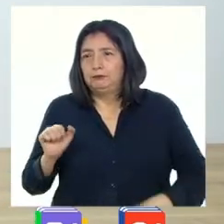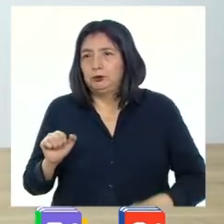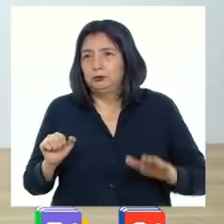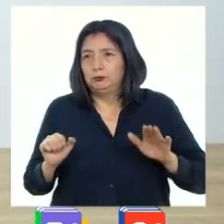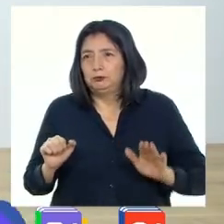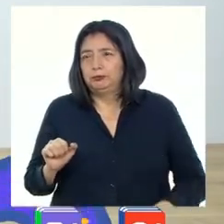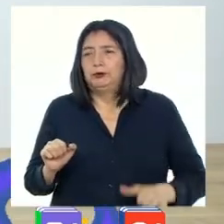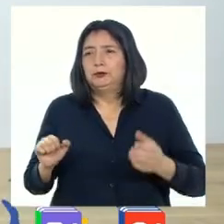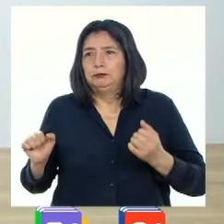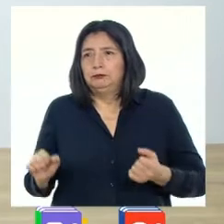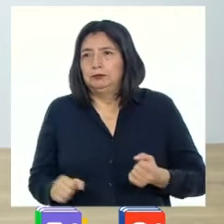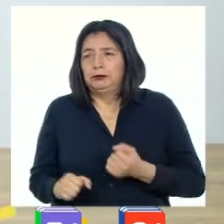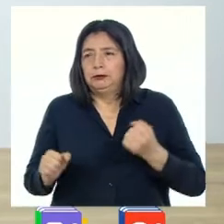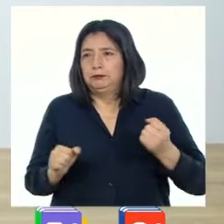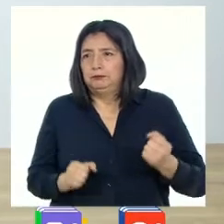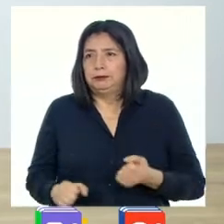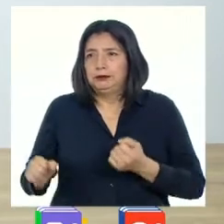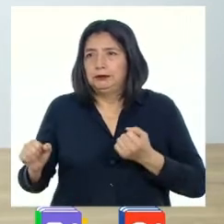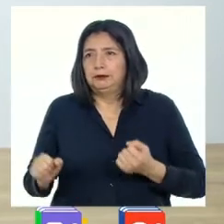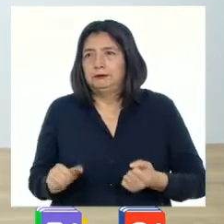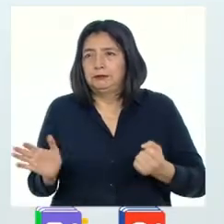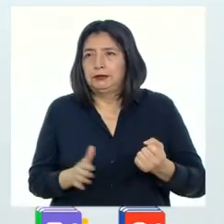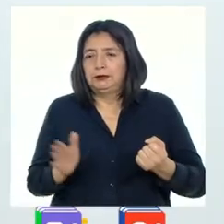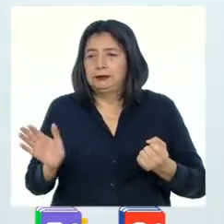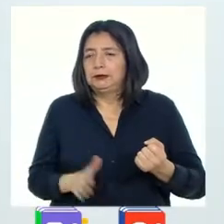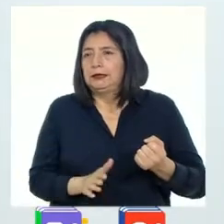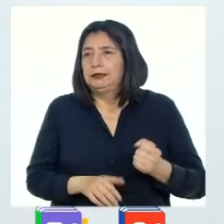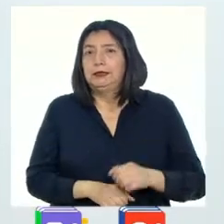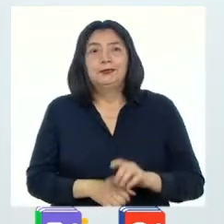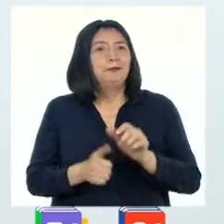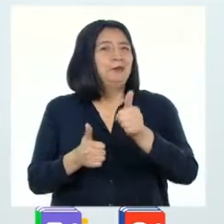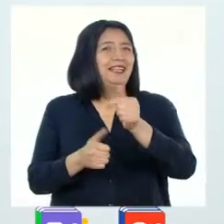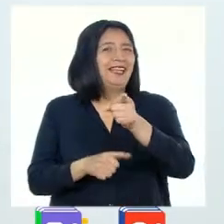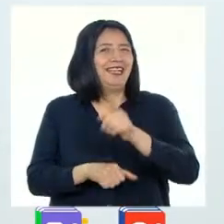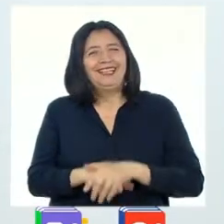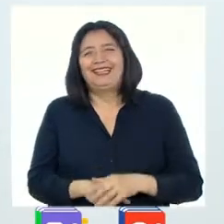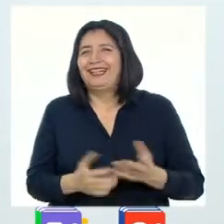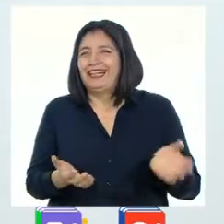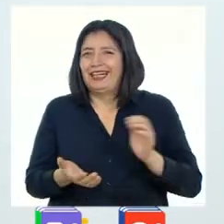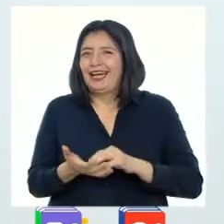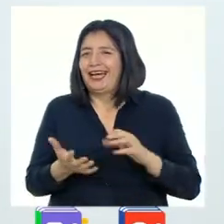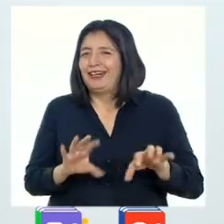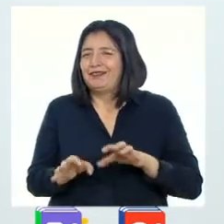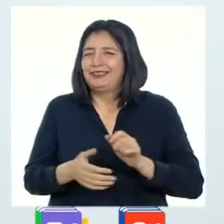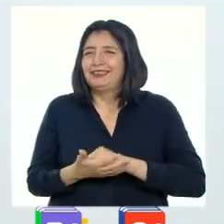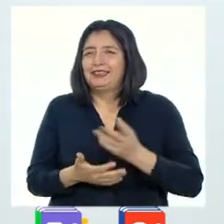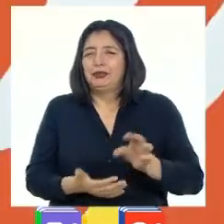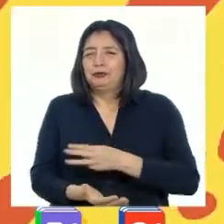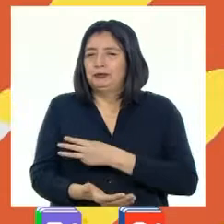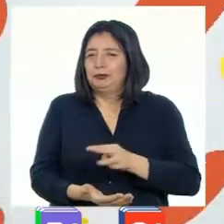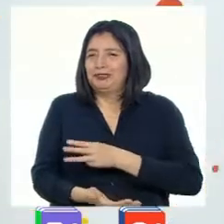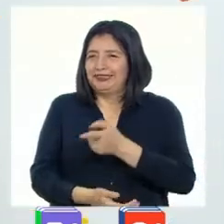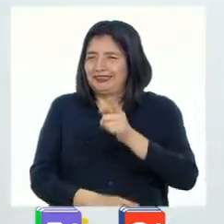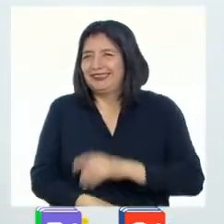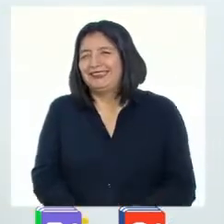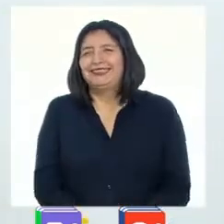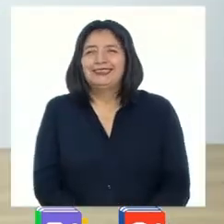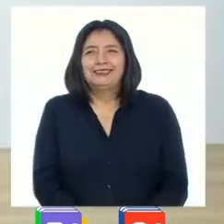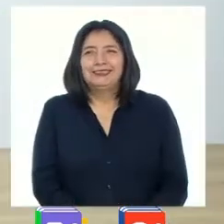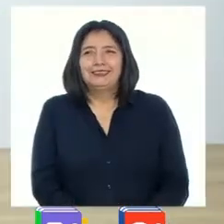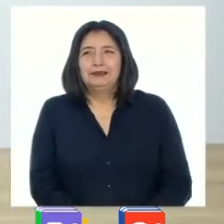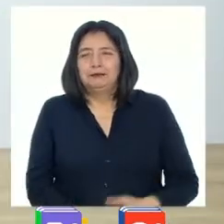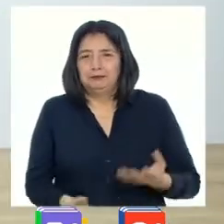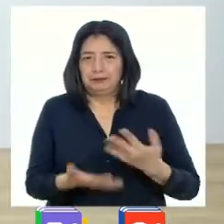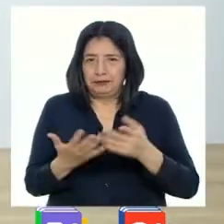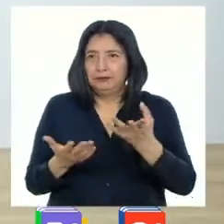gum, gum. Pa, pa y ta, ta, ta. Muy bien, vamos a hacerlo ahora con música. ¡Sí!